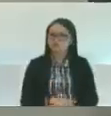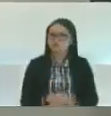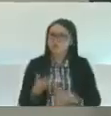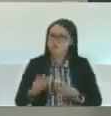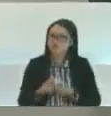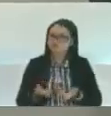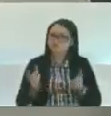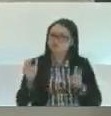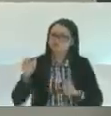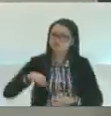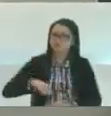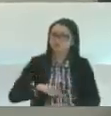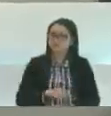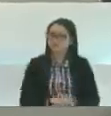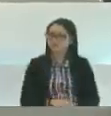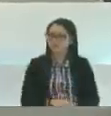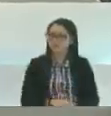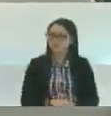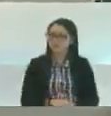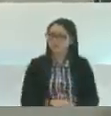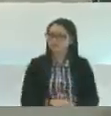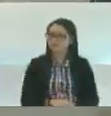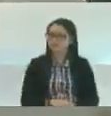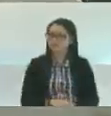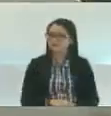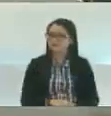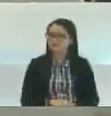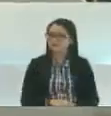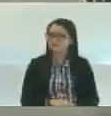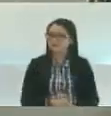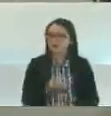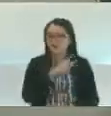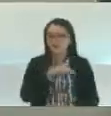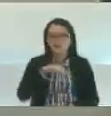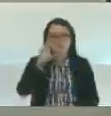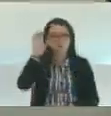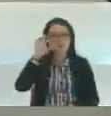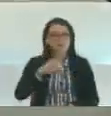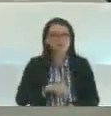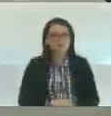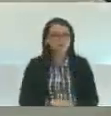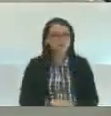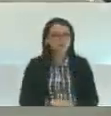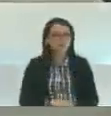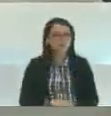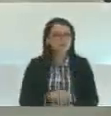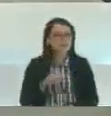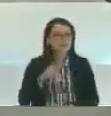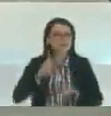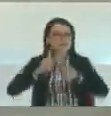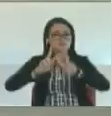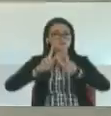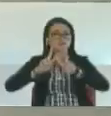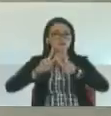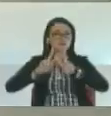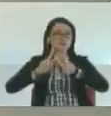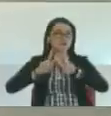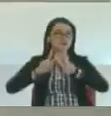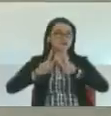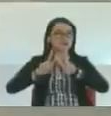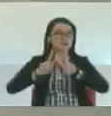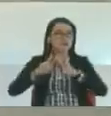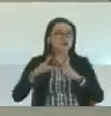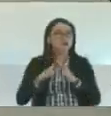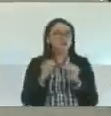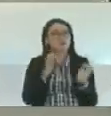posible. Ustedes saben que el sistema de carnet de la patria, la gran misión Vivienda Venezuela, y todos